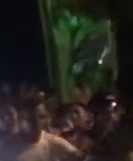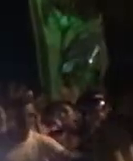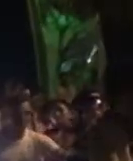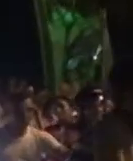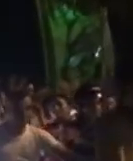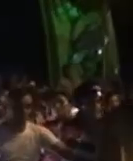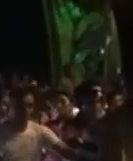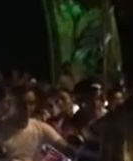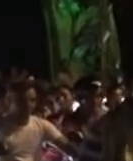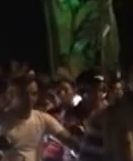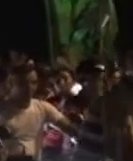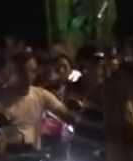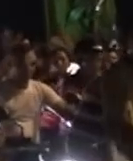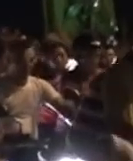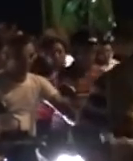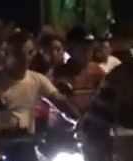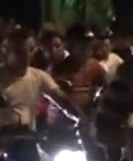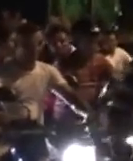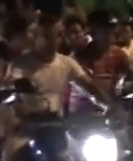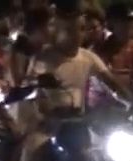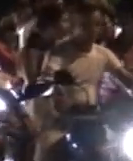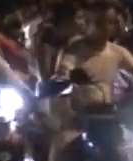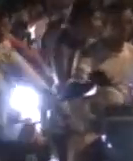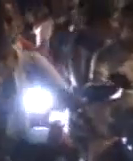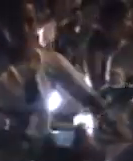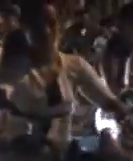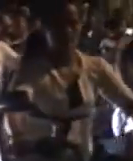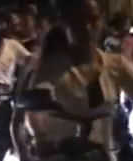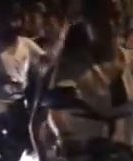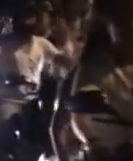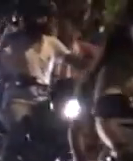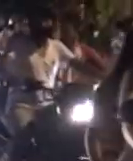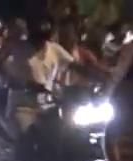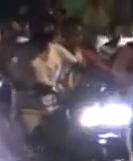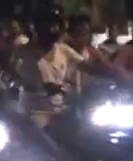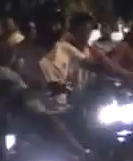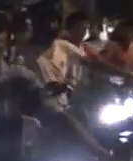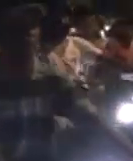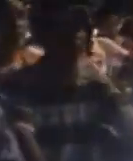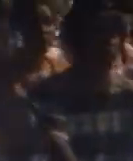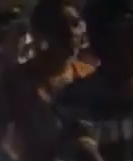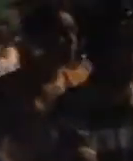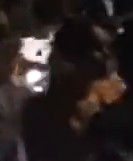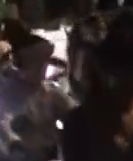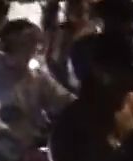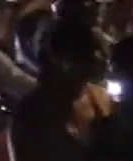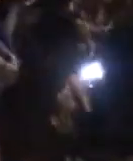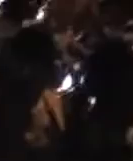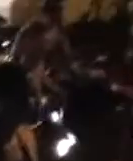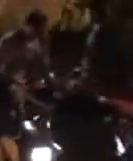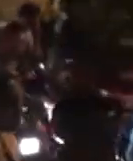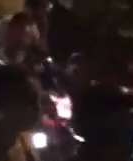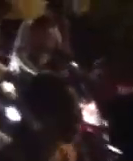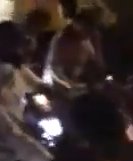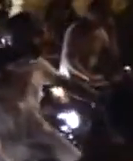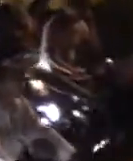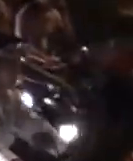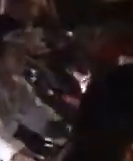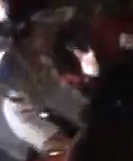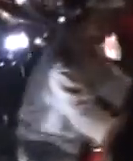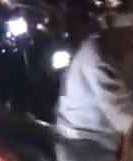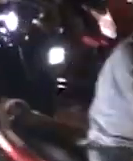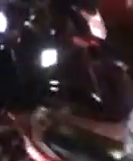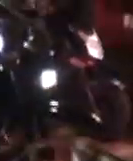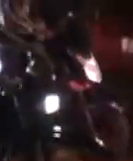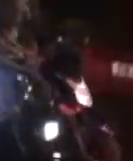dejando daños ambientales, dejando daños sociales irreparables y dejando la muerte de